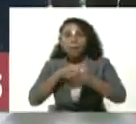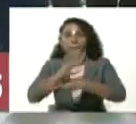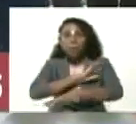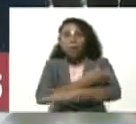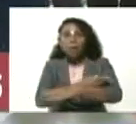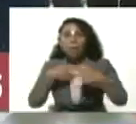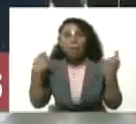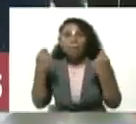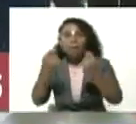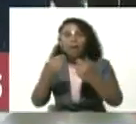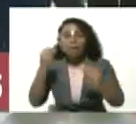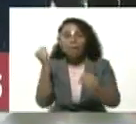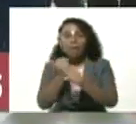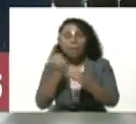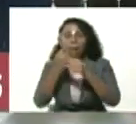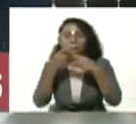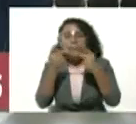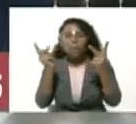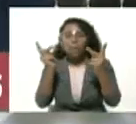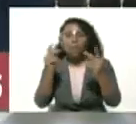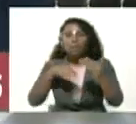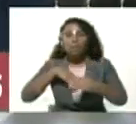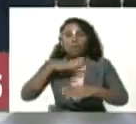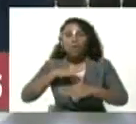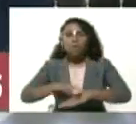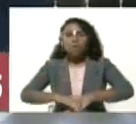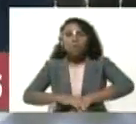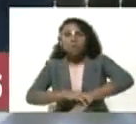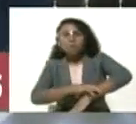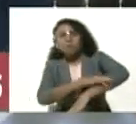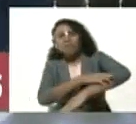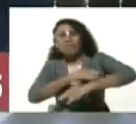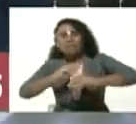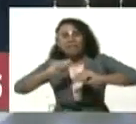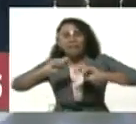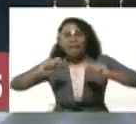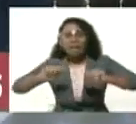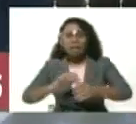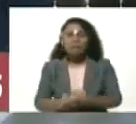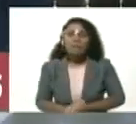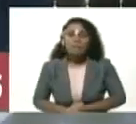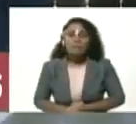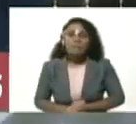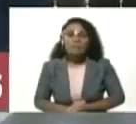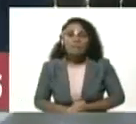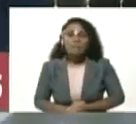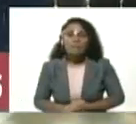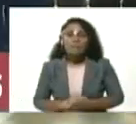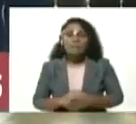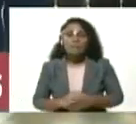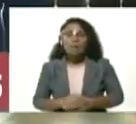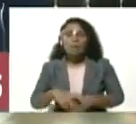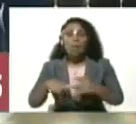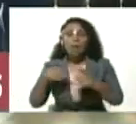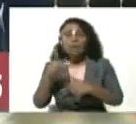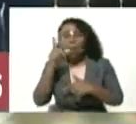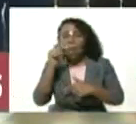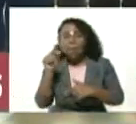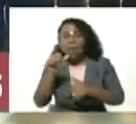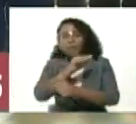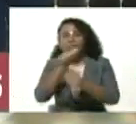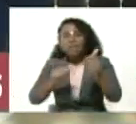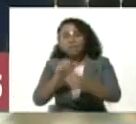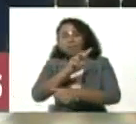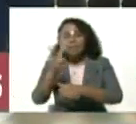de Obras Públicas, lleno de barro hasta los tequeteques. Con Eduardo Hurtado, viceministro